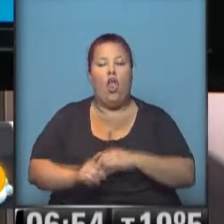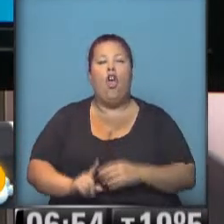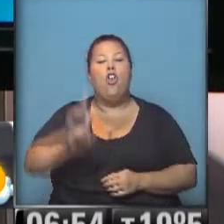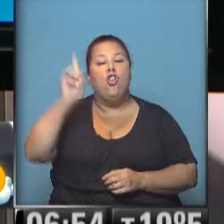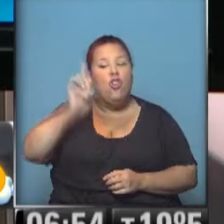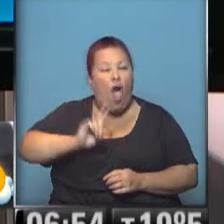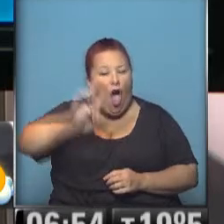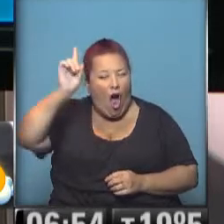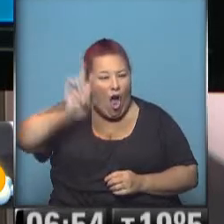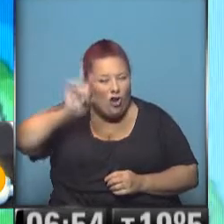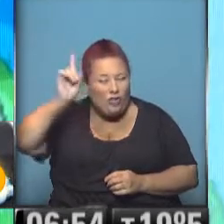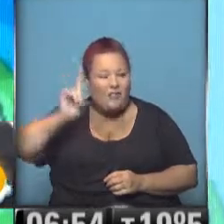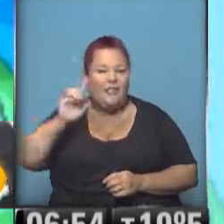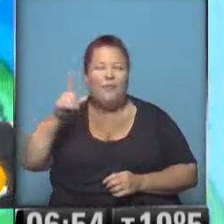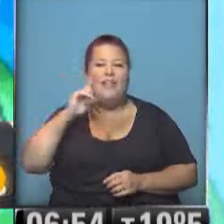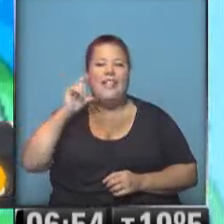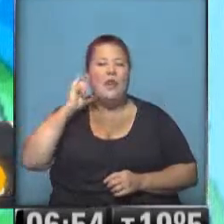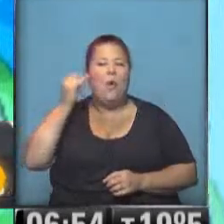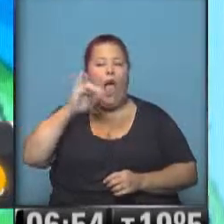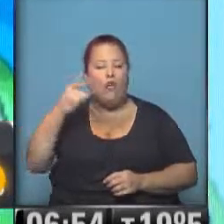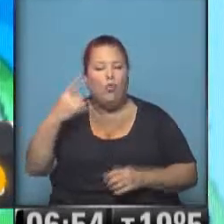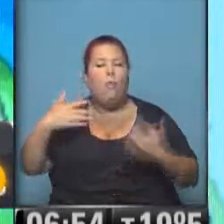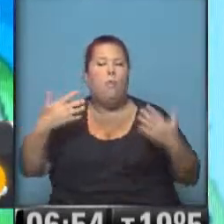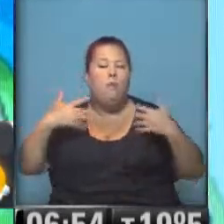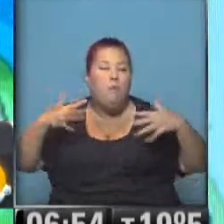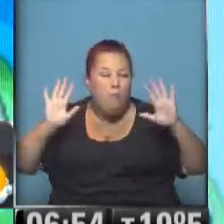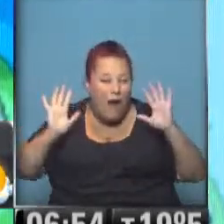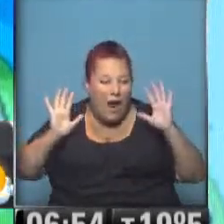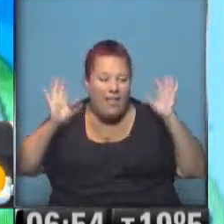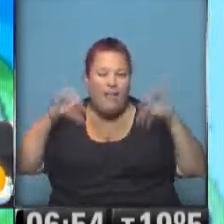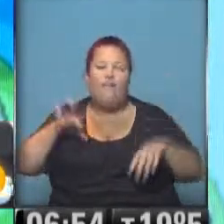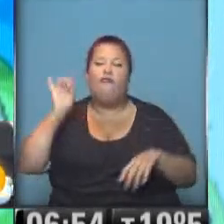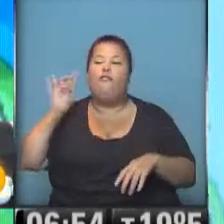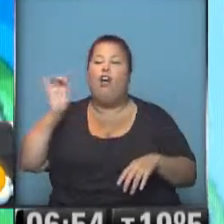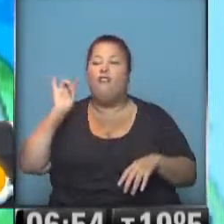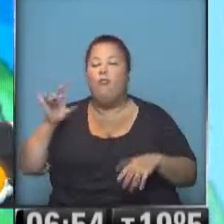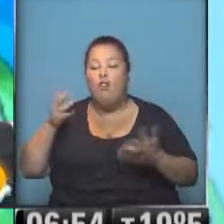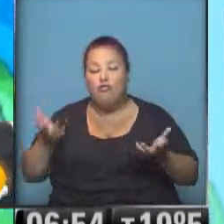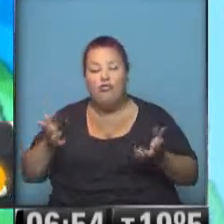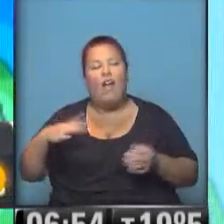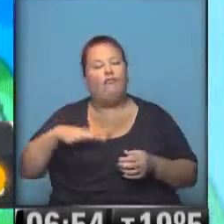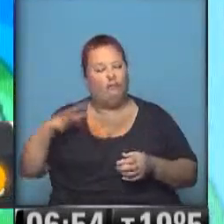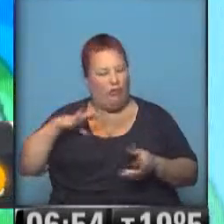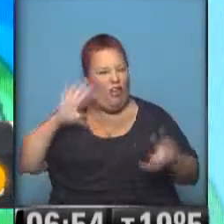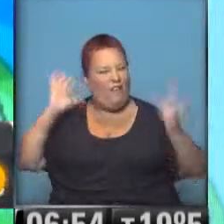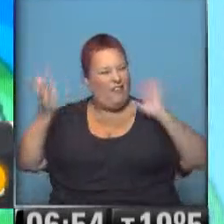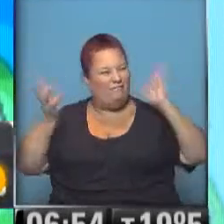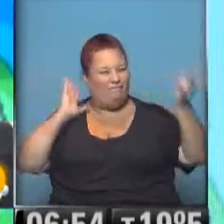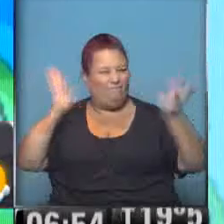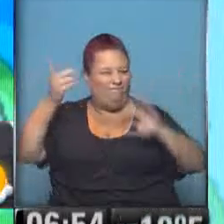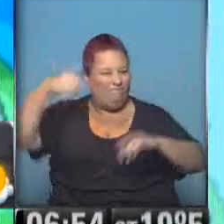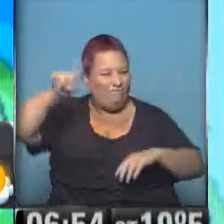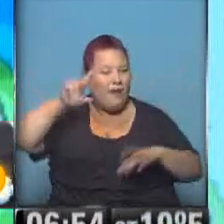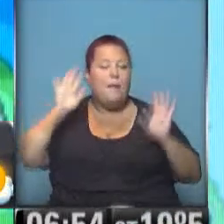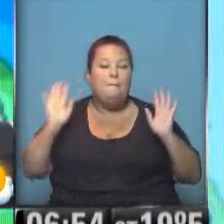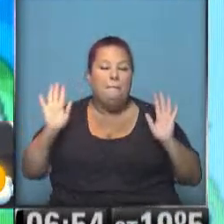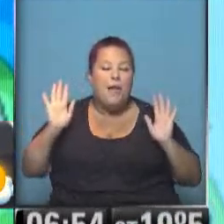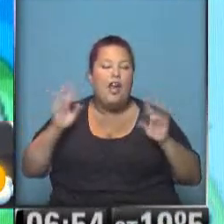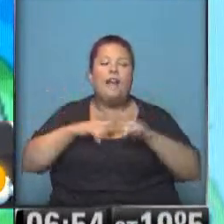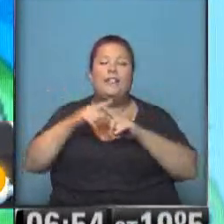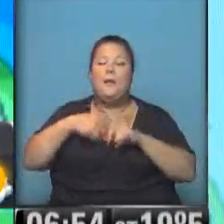muy en el norte, allí en Iguazú puede caer algo. Formosita querida, todavía tiempo inestable para ustedes, pero la